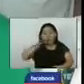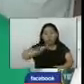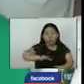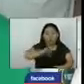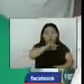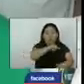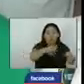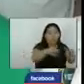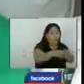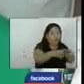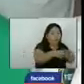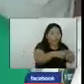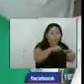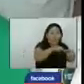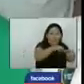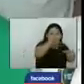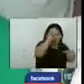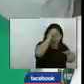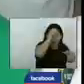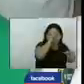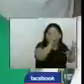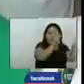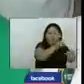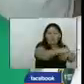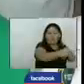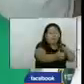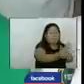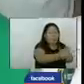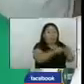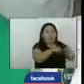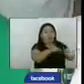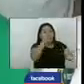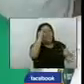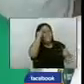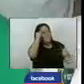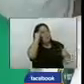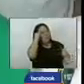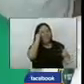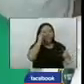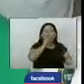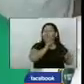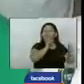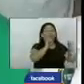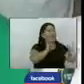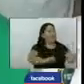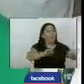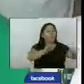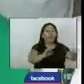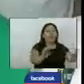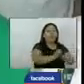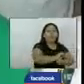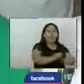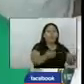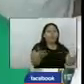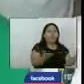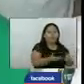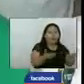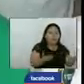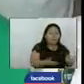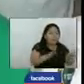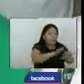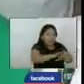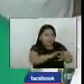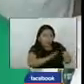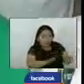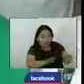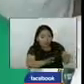la Comisión de Trabajo de la Asamblea Legislativa no se siente competente de darle un fin